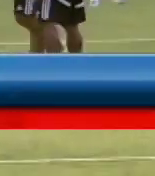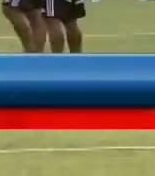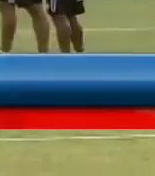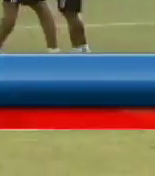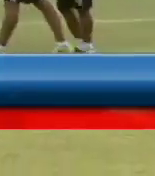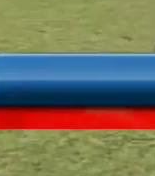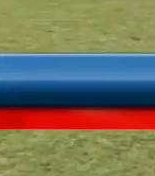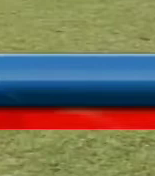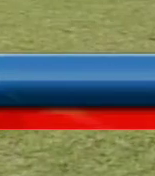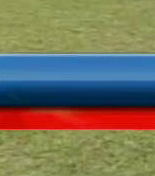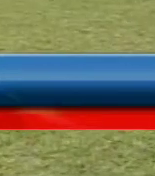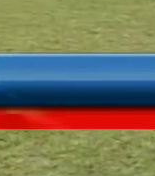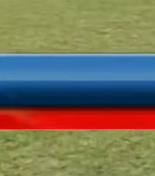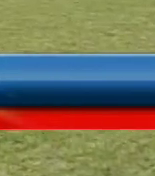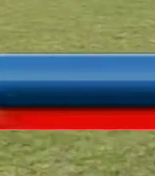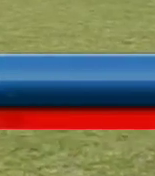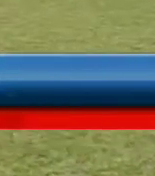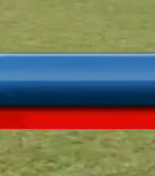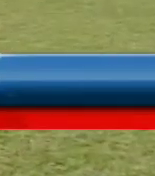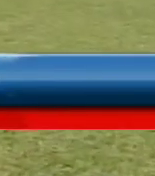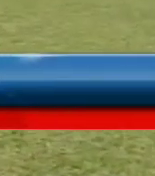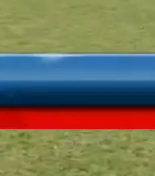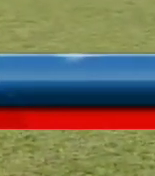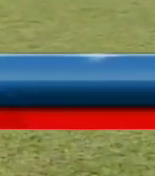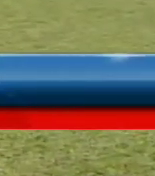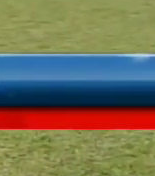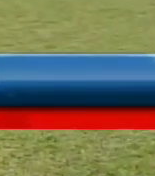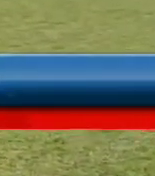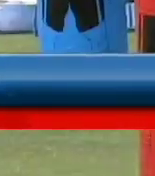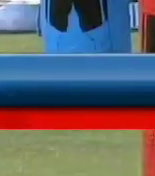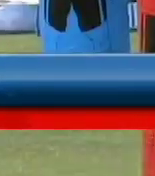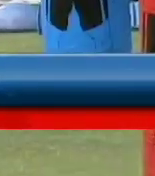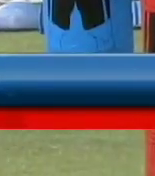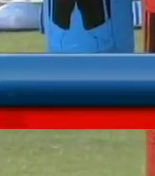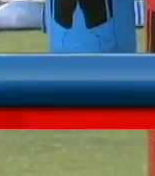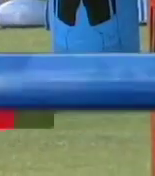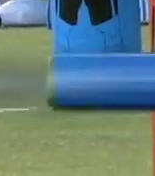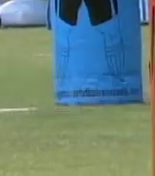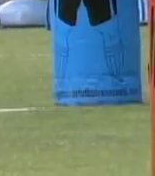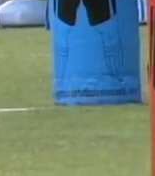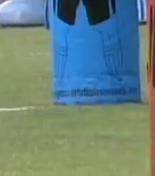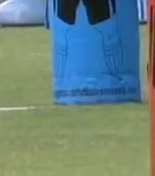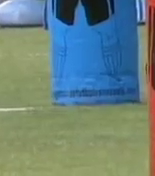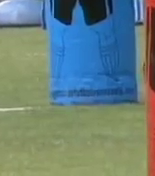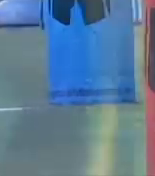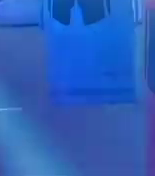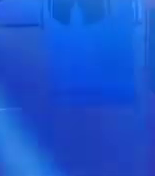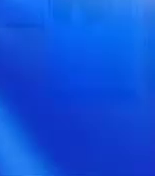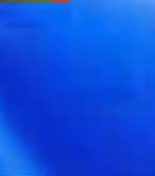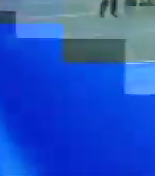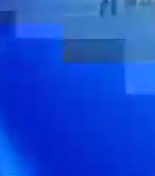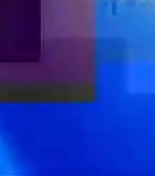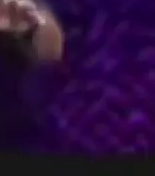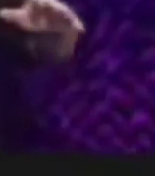Mantiene el ritmo, Noel Chita San Vicente entregó convocatoria para segundo módulo en Barinas.